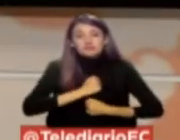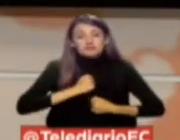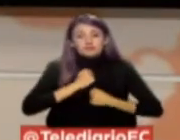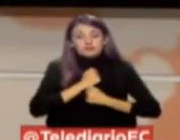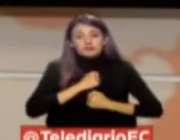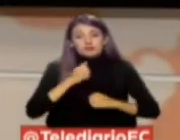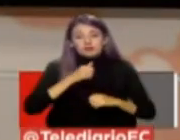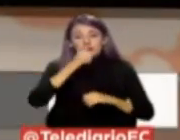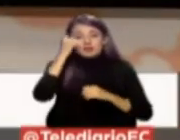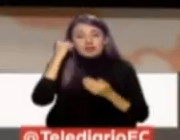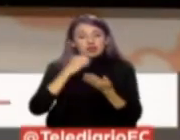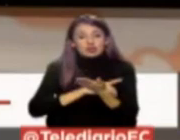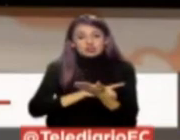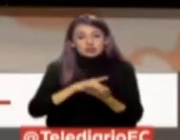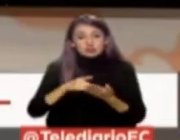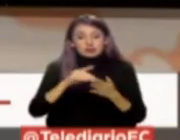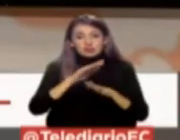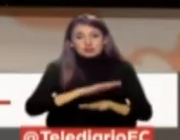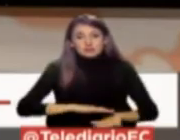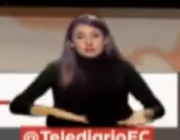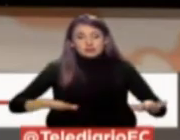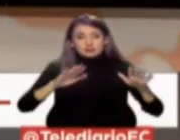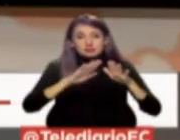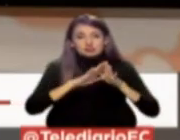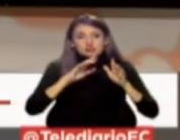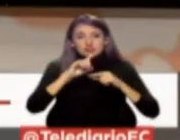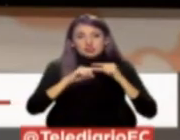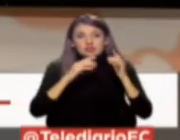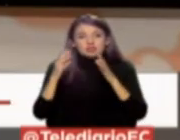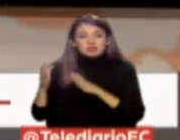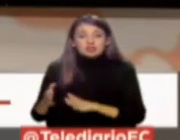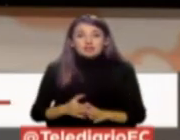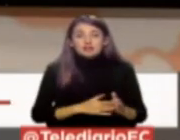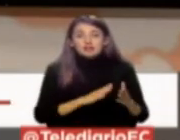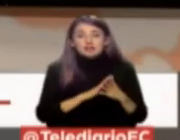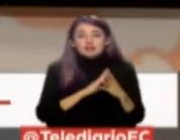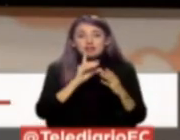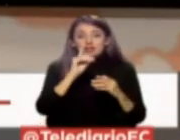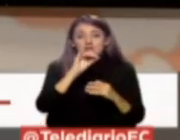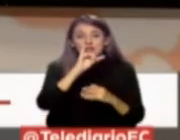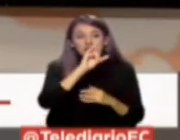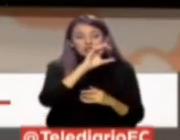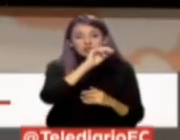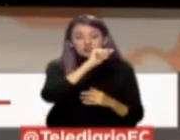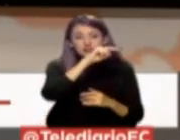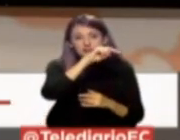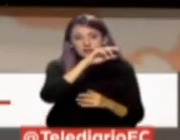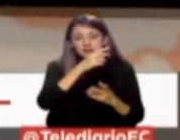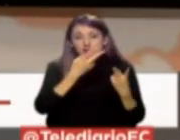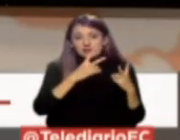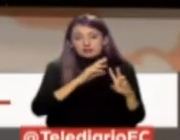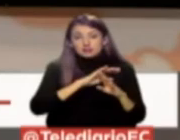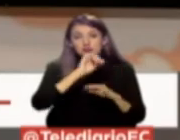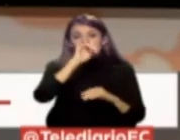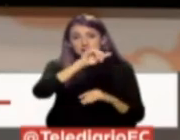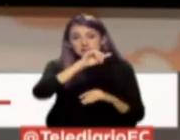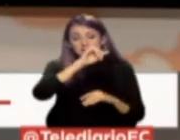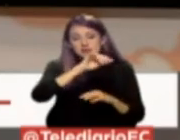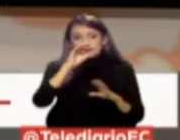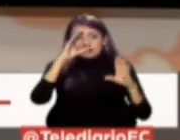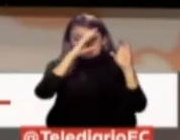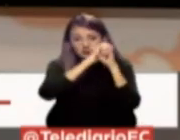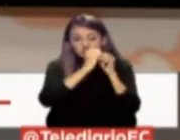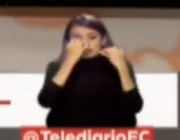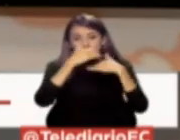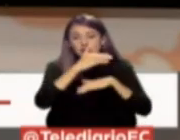pasada, tanto lo de la cadete en Colombia como lo de Diana el día sábado por la noche. Ayer el